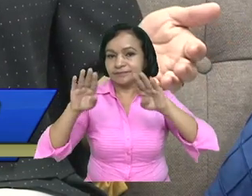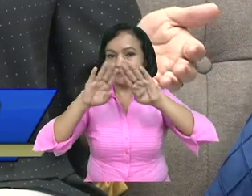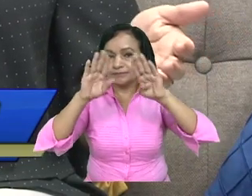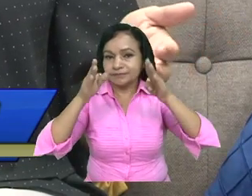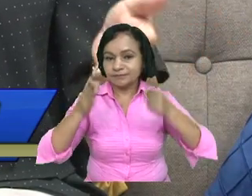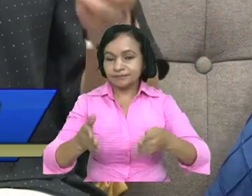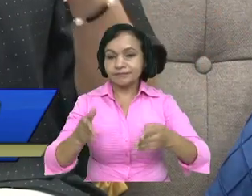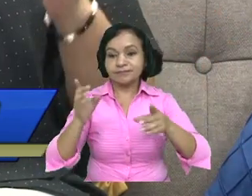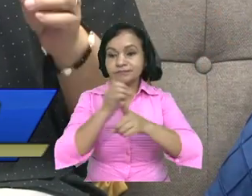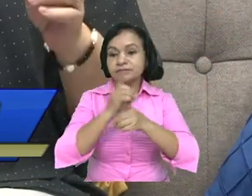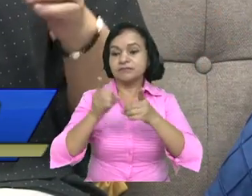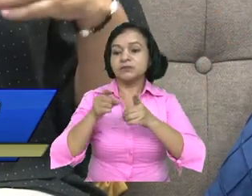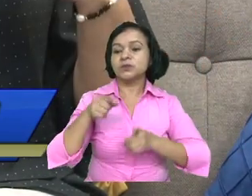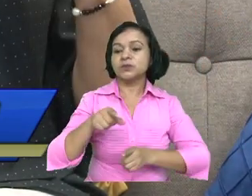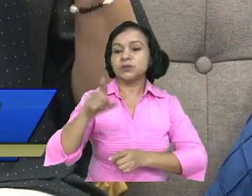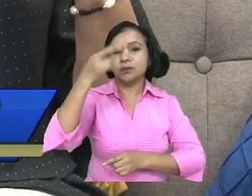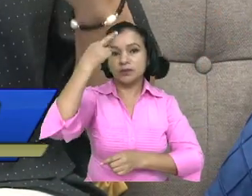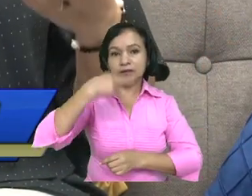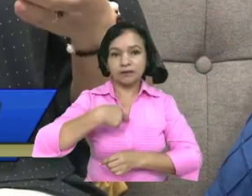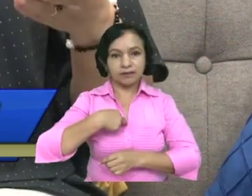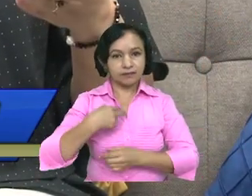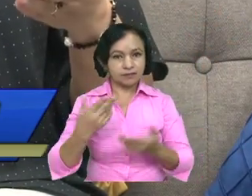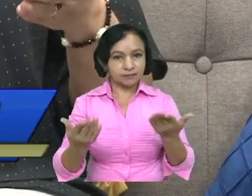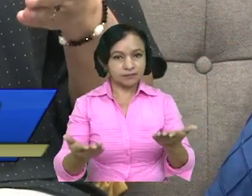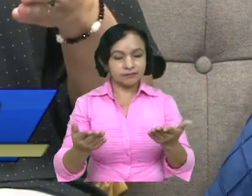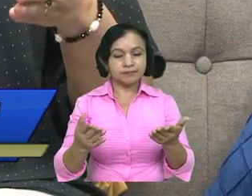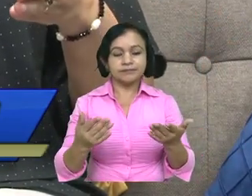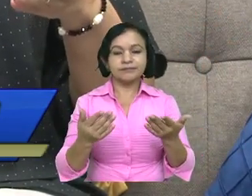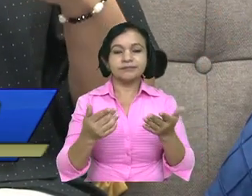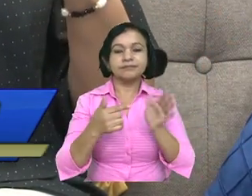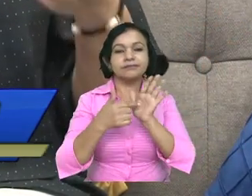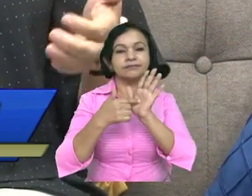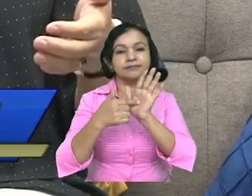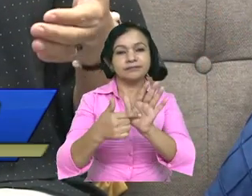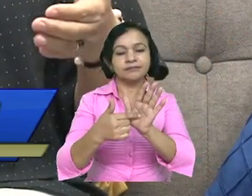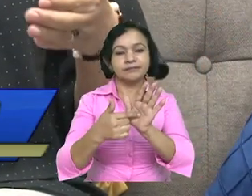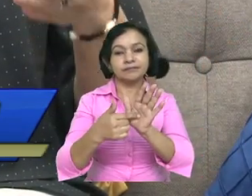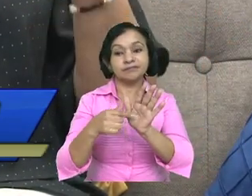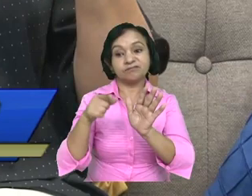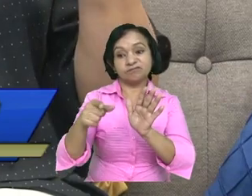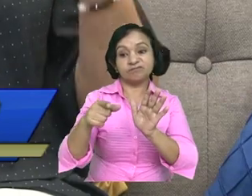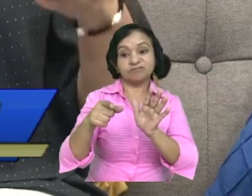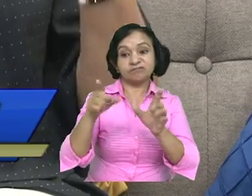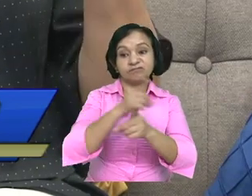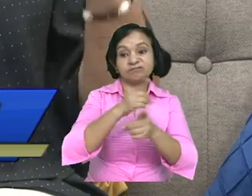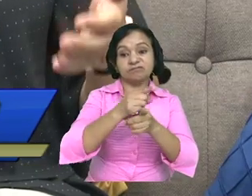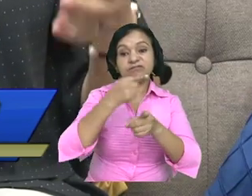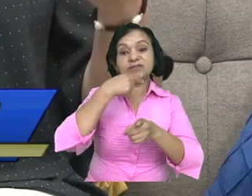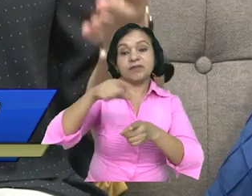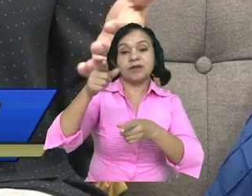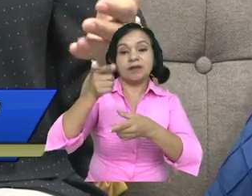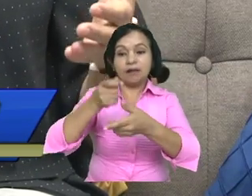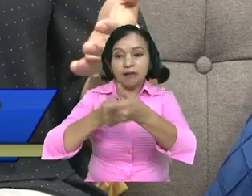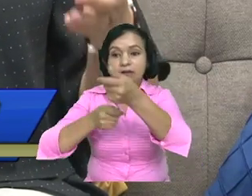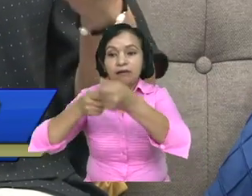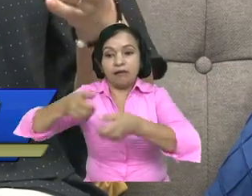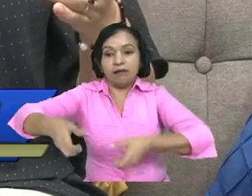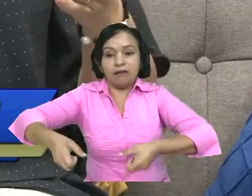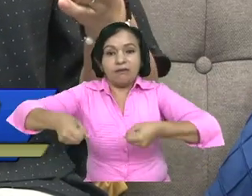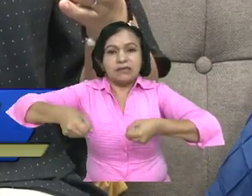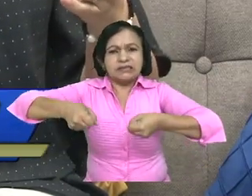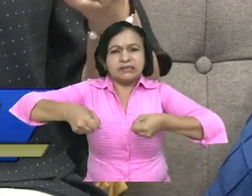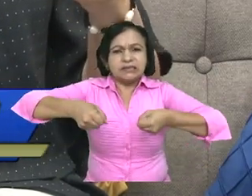más sensible al tema. Y si a esto le sumamos, por ejemplo, cargar agua, decíamos, el agua es pesada,